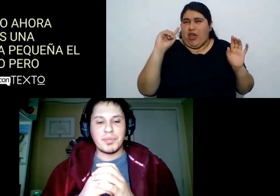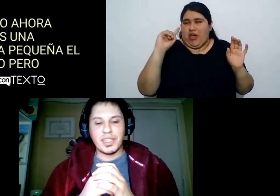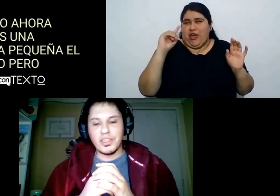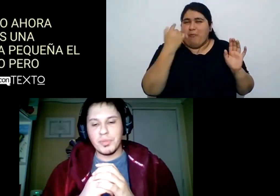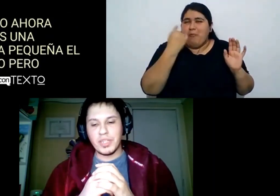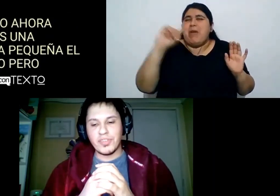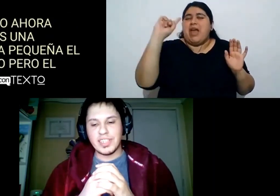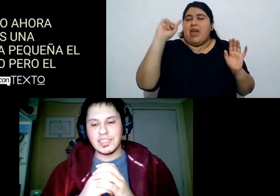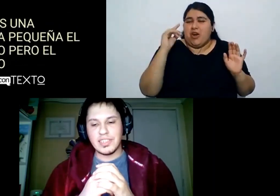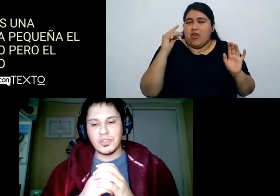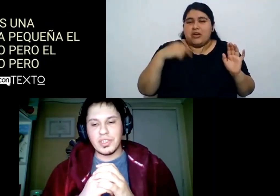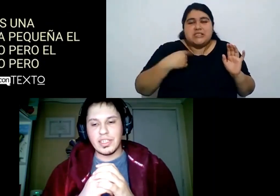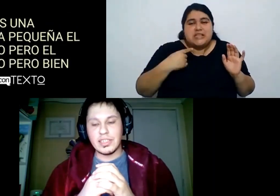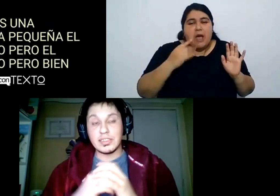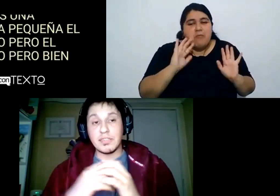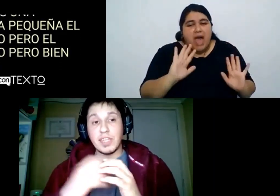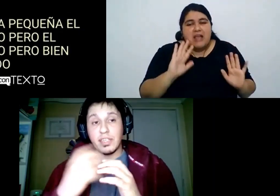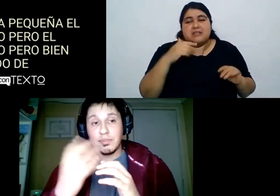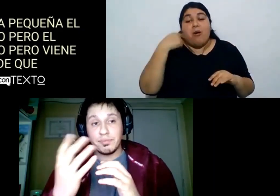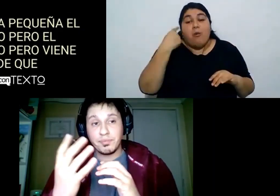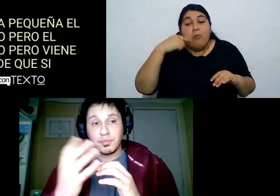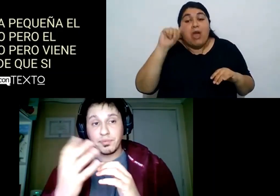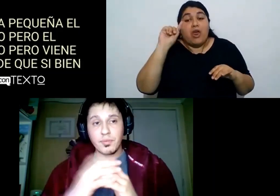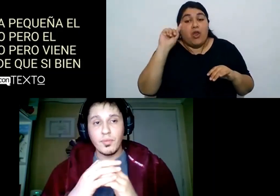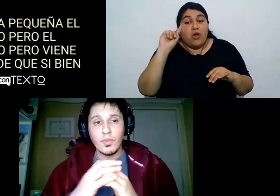El pequeño pero viene siendo de que, si bien,